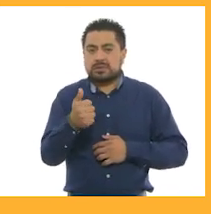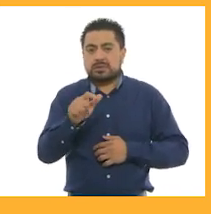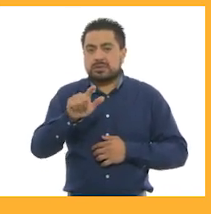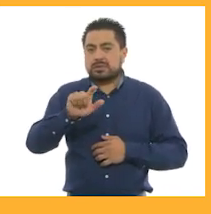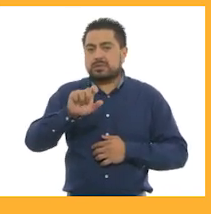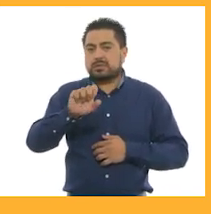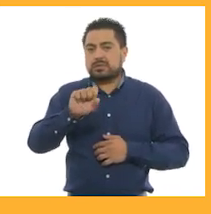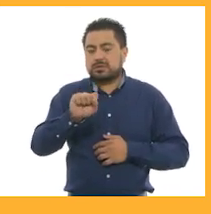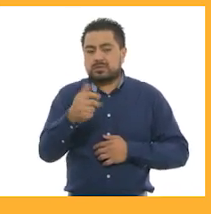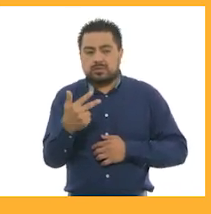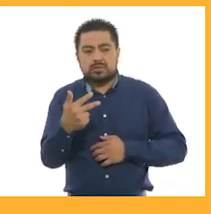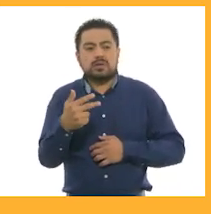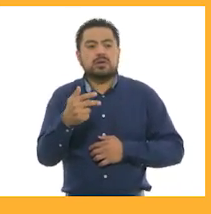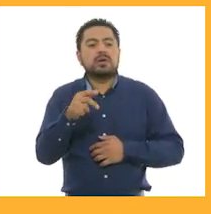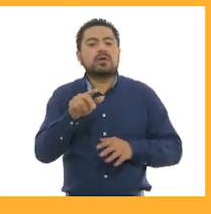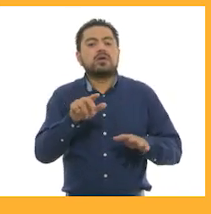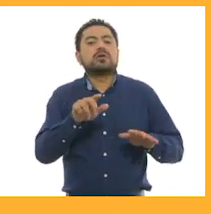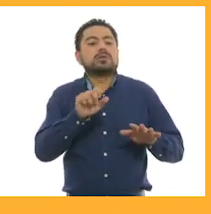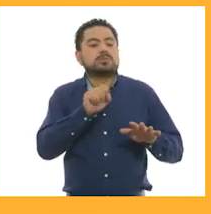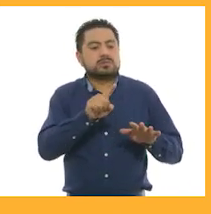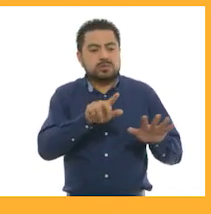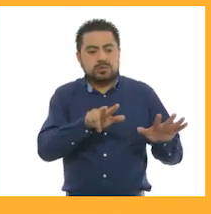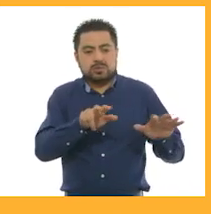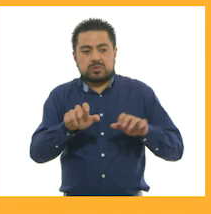800-288-6688 y